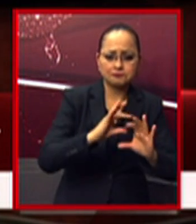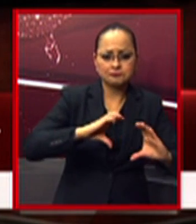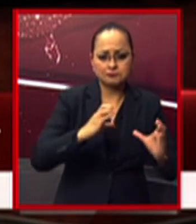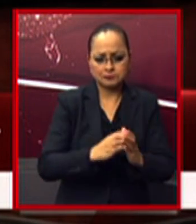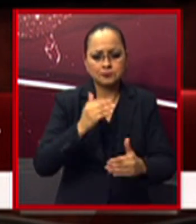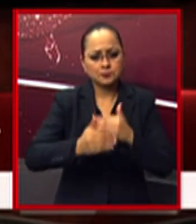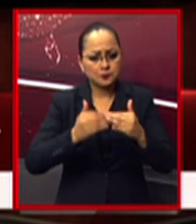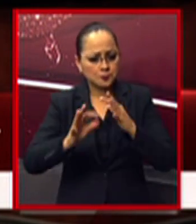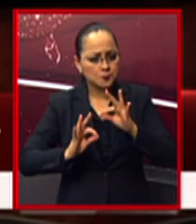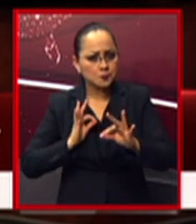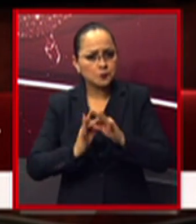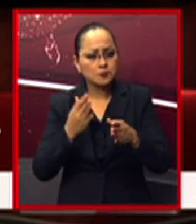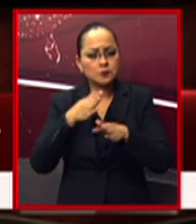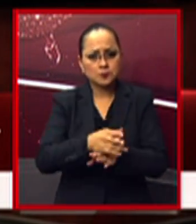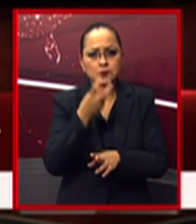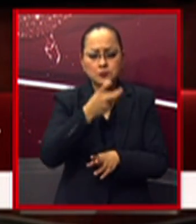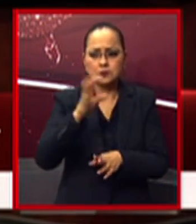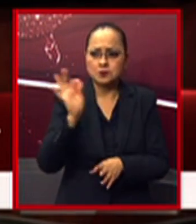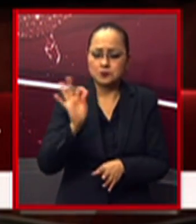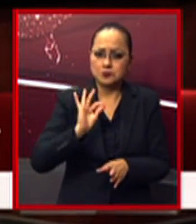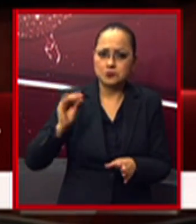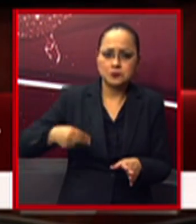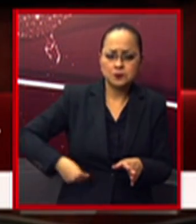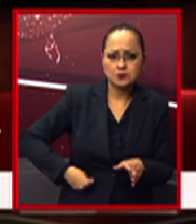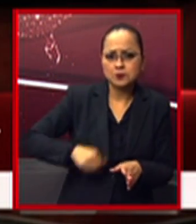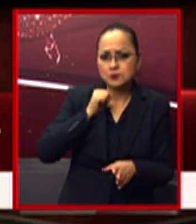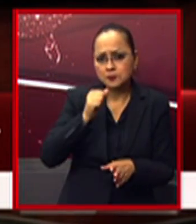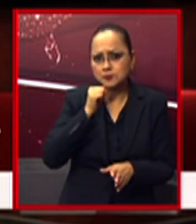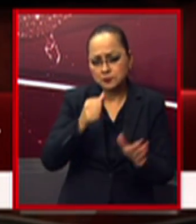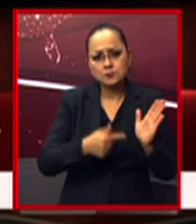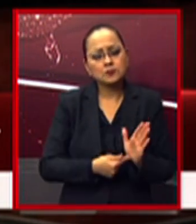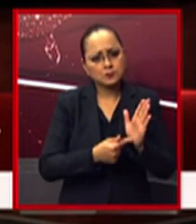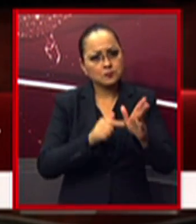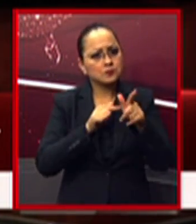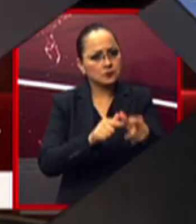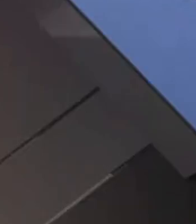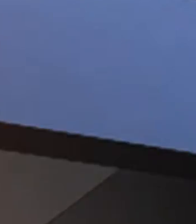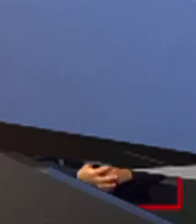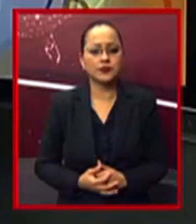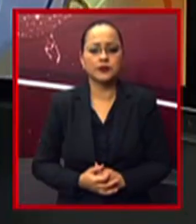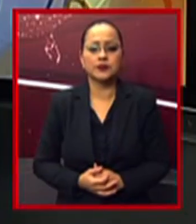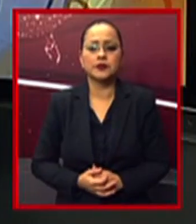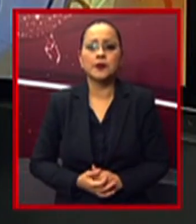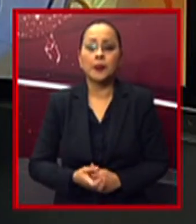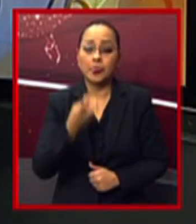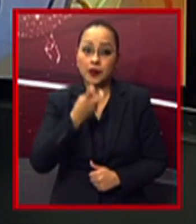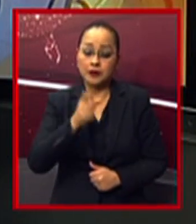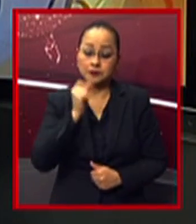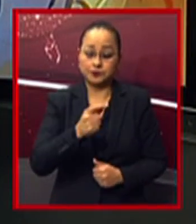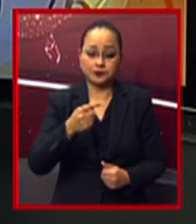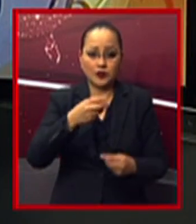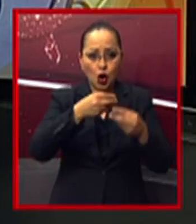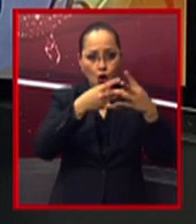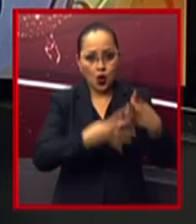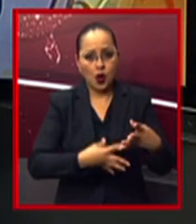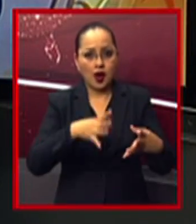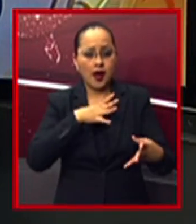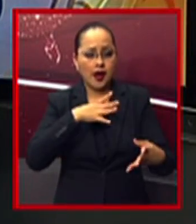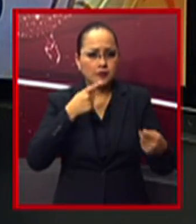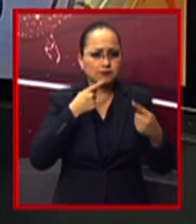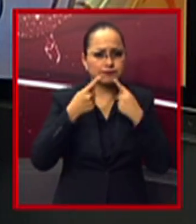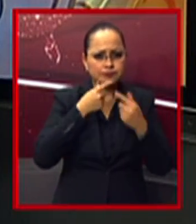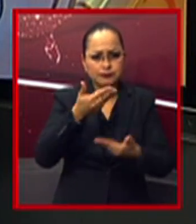debido proceso y la presunción de inocencia. En la discusión en lo general, los senadores de los